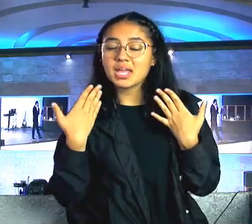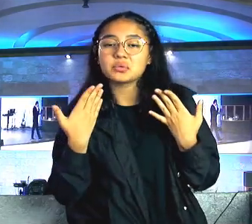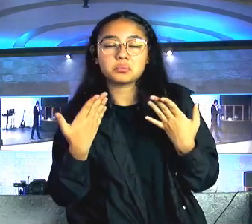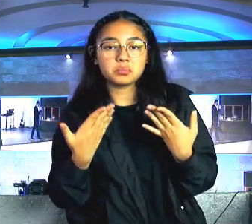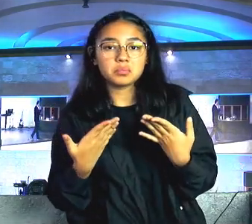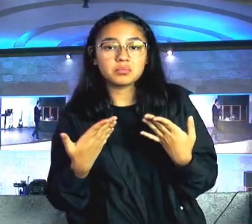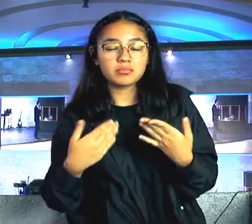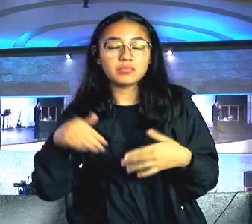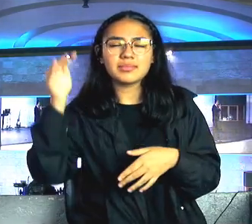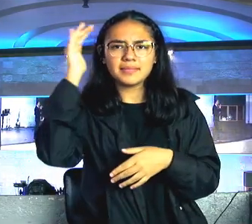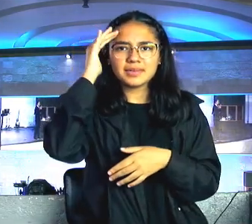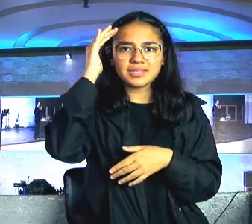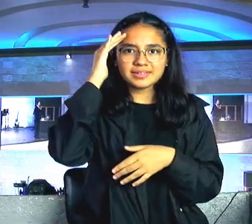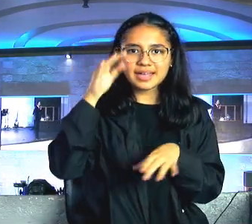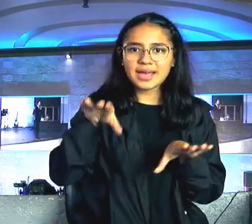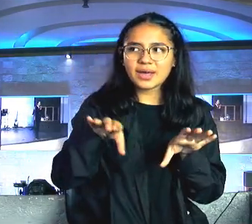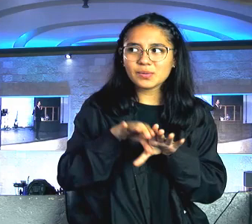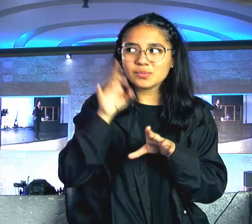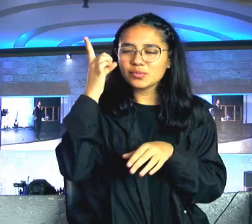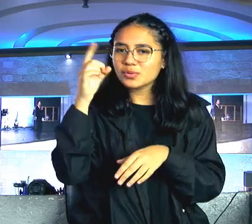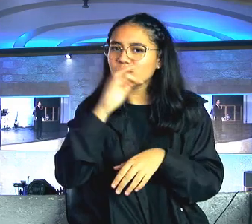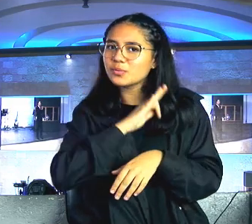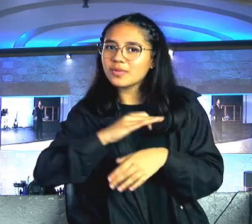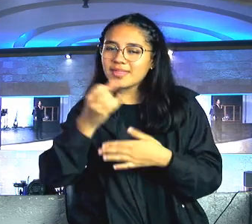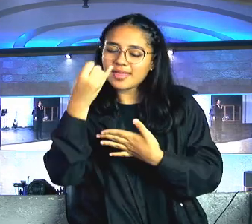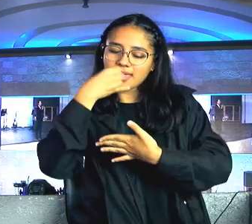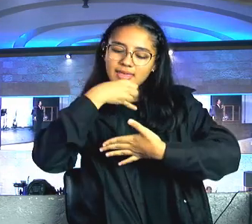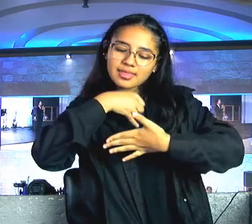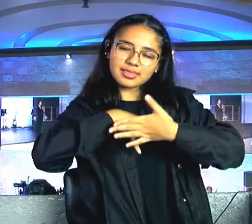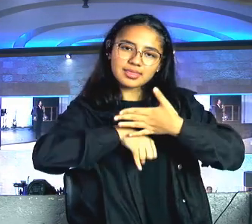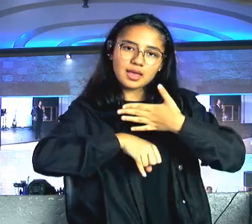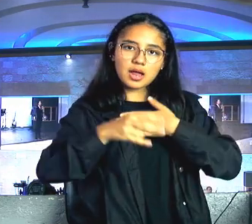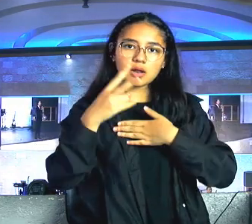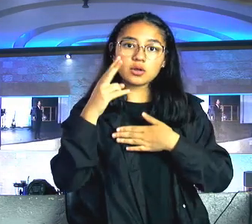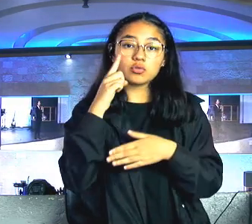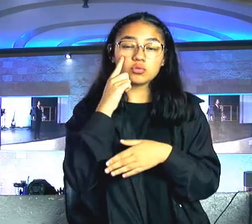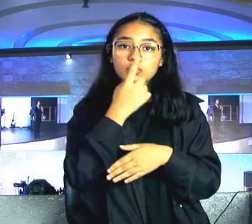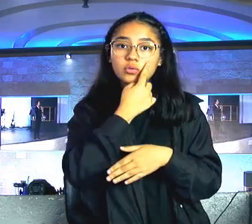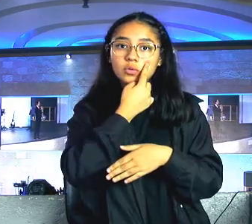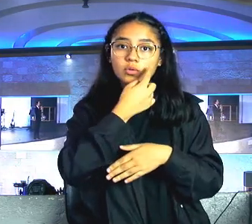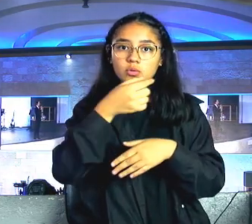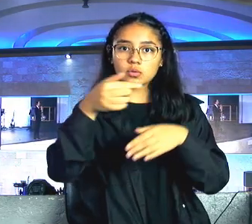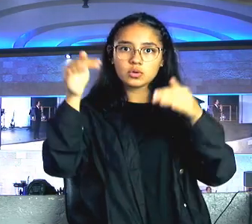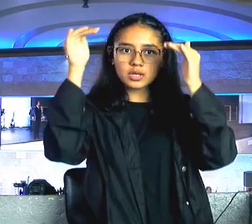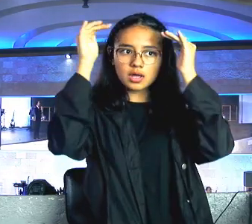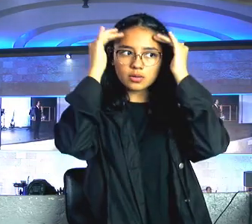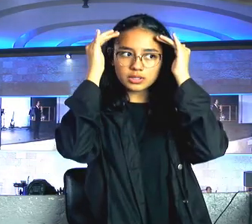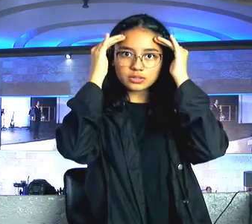cómo Dios pudiera entrar con sus ojos a nuestra mente,